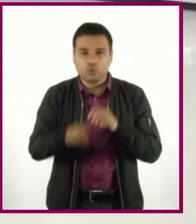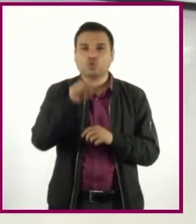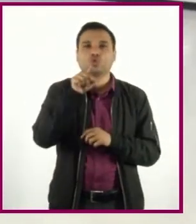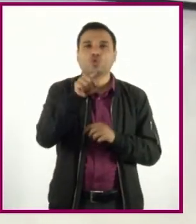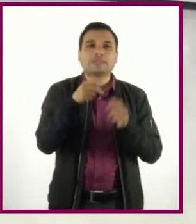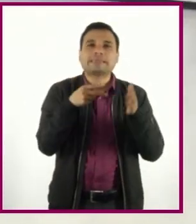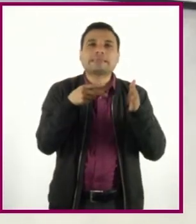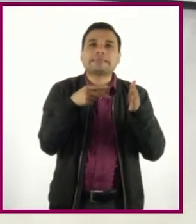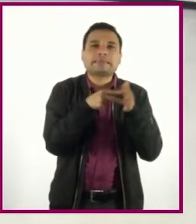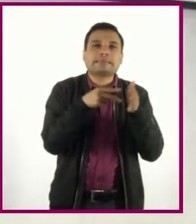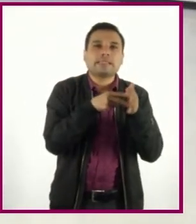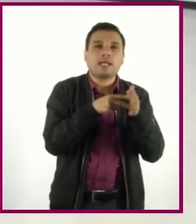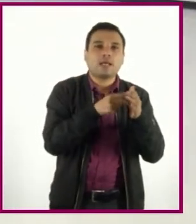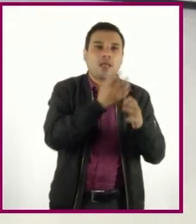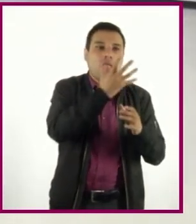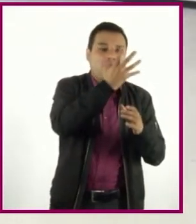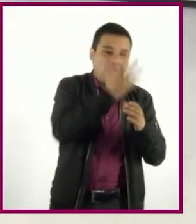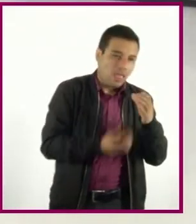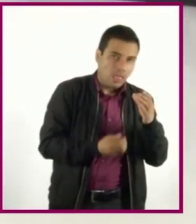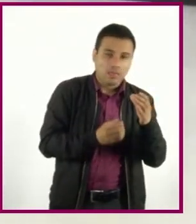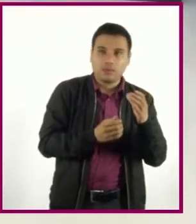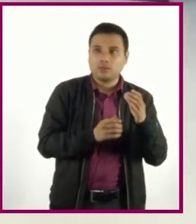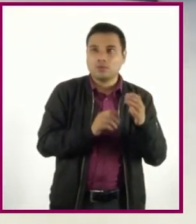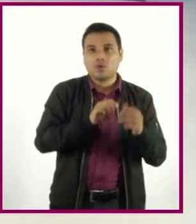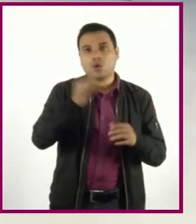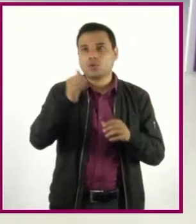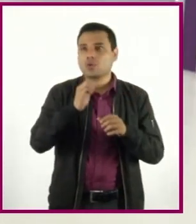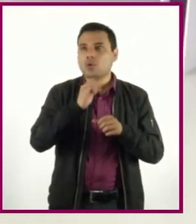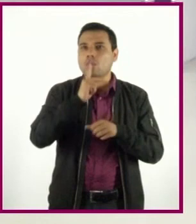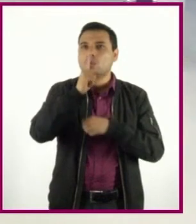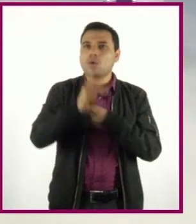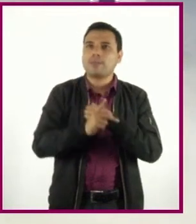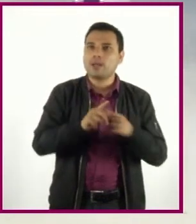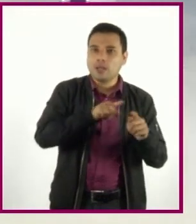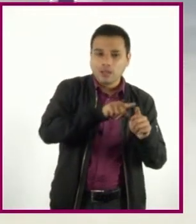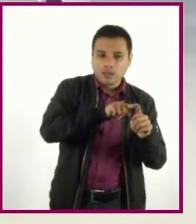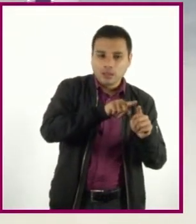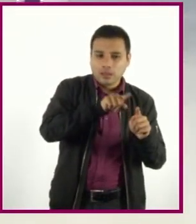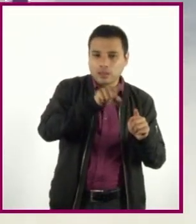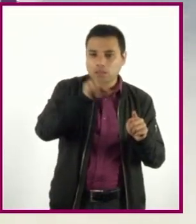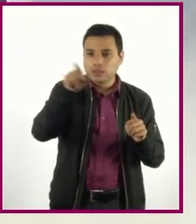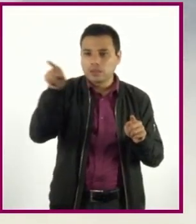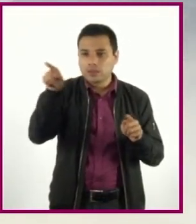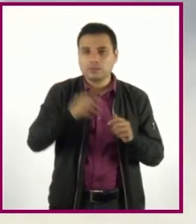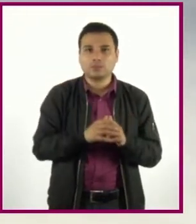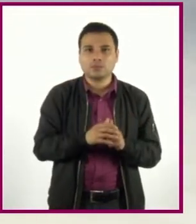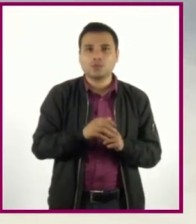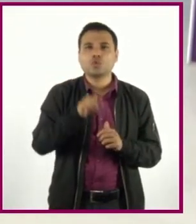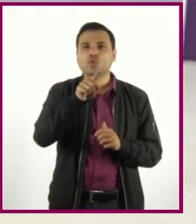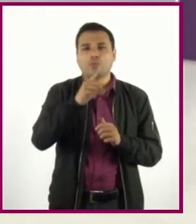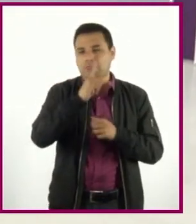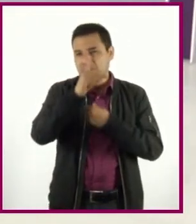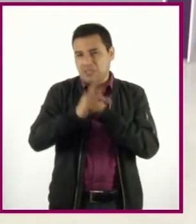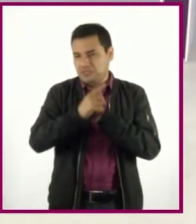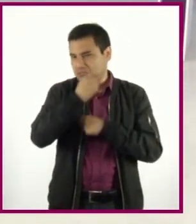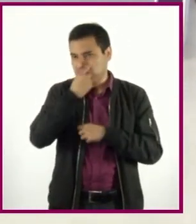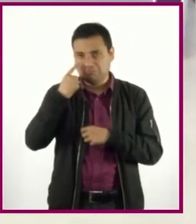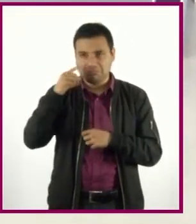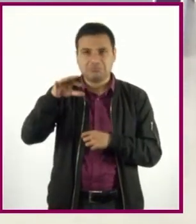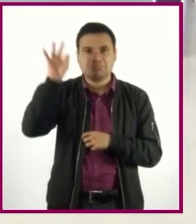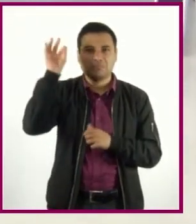destino es el país europeo de su elección. Señalen en un mapa cuál es la ruta que deberían seguir.